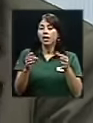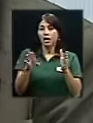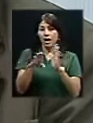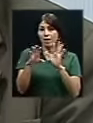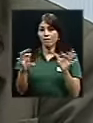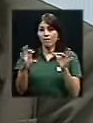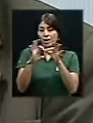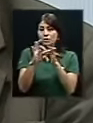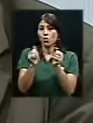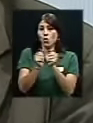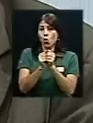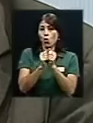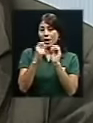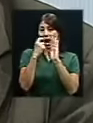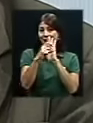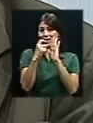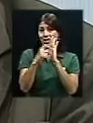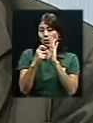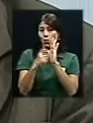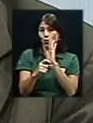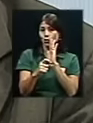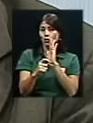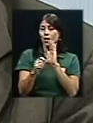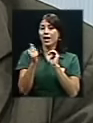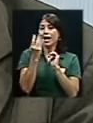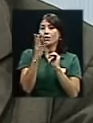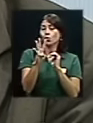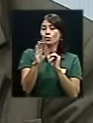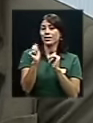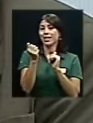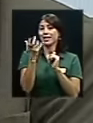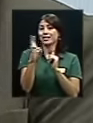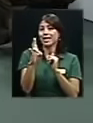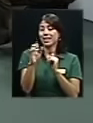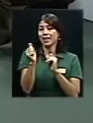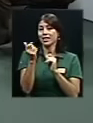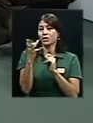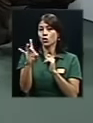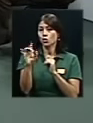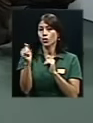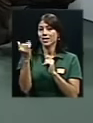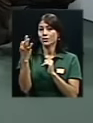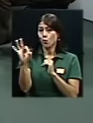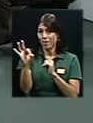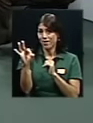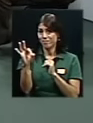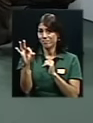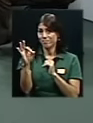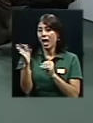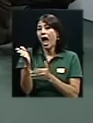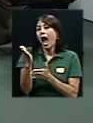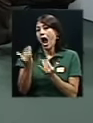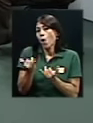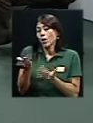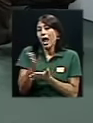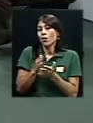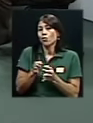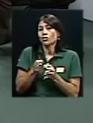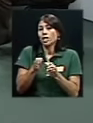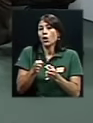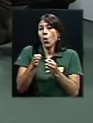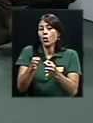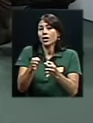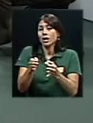esos artículos, que son los que Alan mencionaba, 14, 17, 18, 19, que ahora algunos se corren porque con el texto sustitutivo cambia